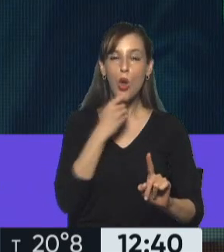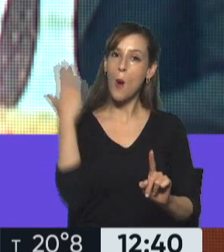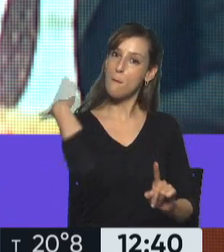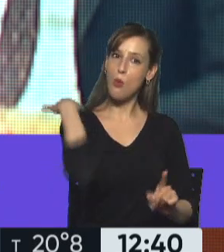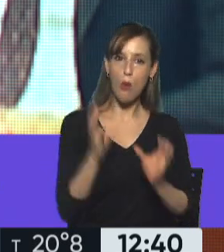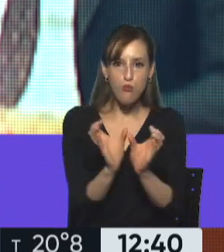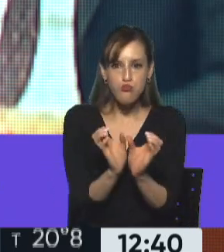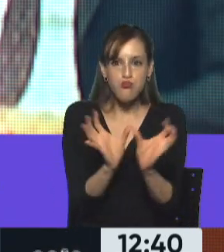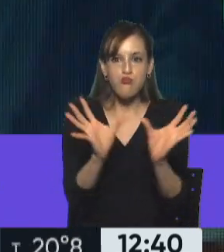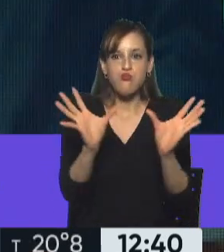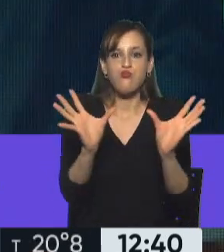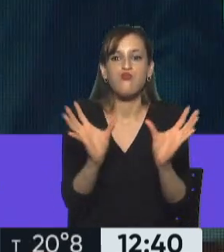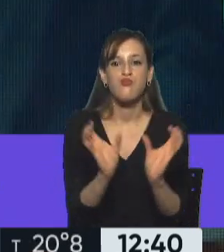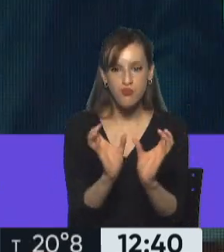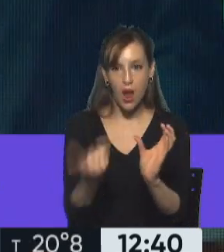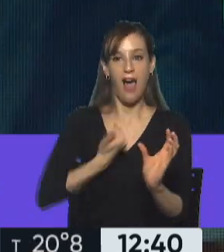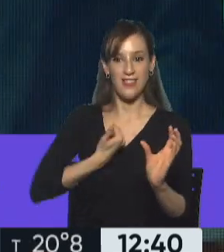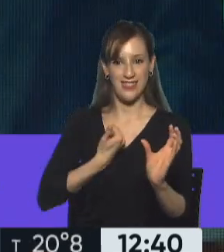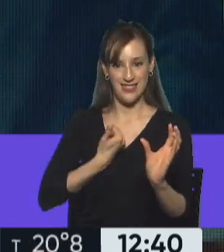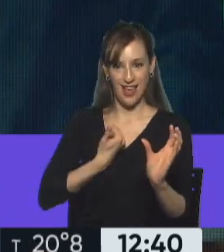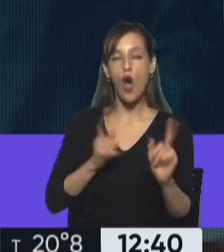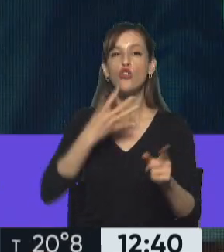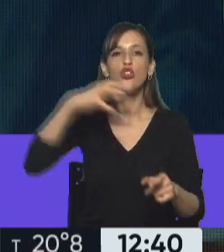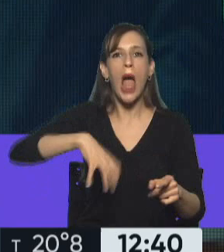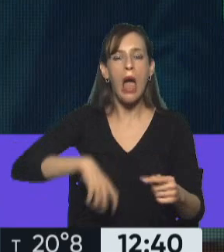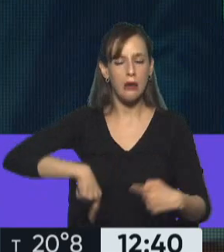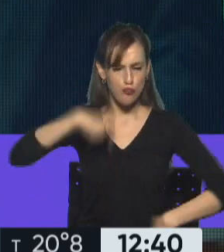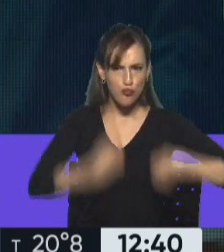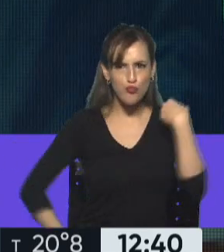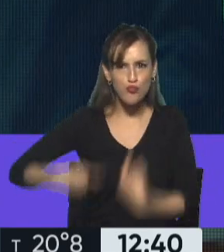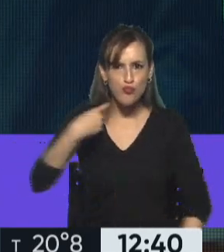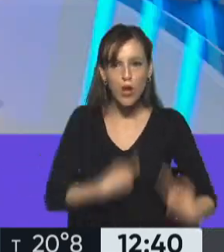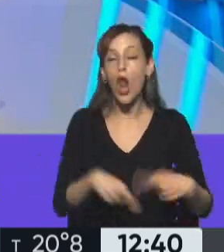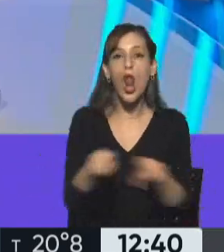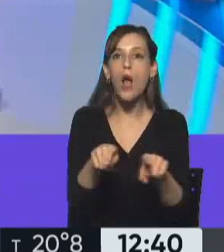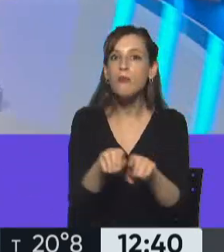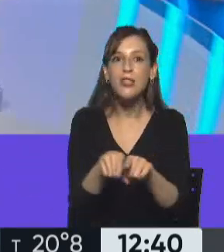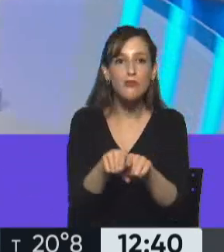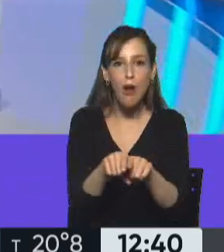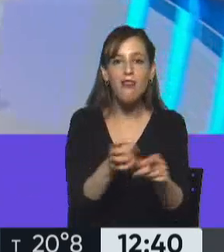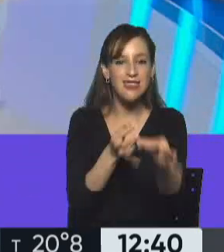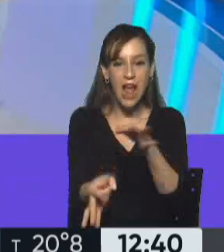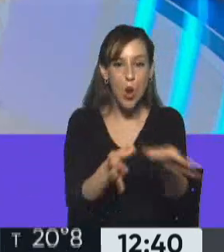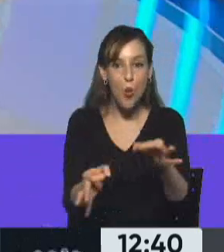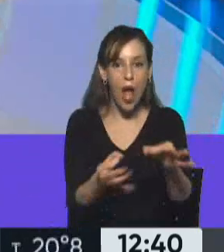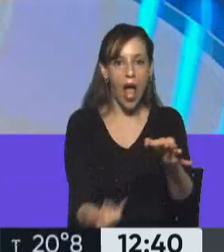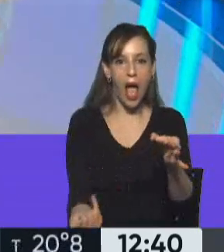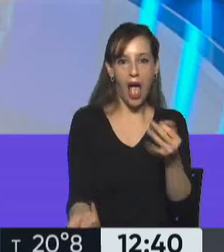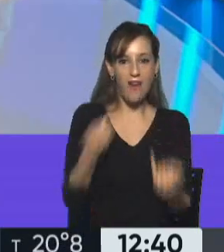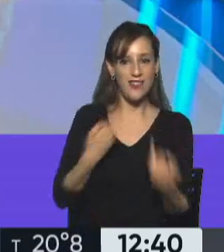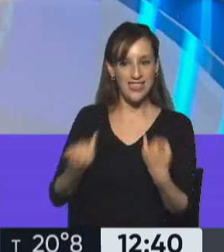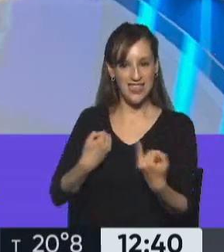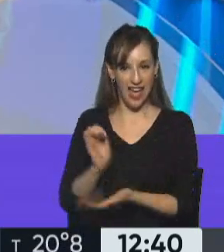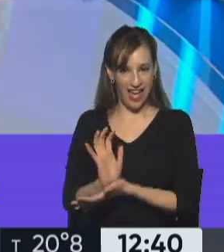o cómo fluye la sangre tienen esos mismos receptores las células para saber si hay mayor o menor